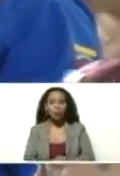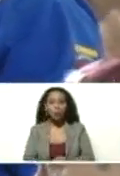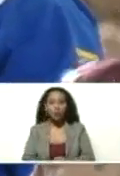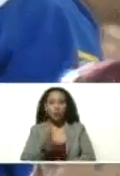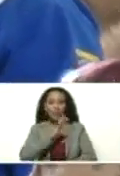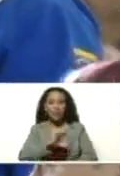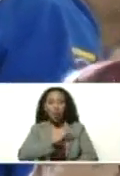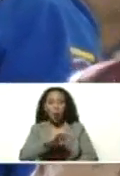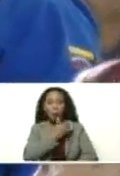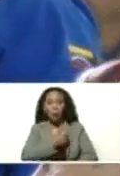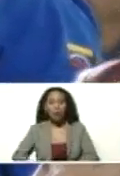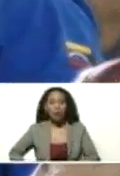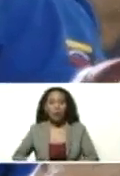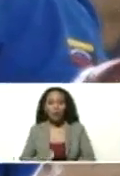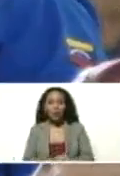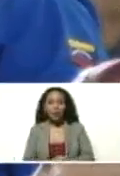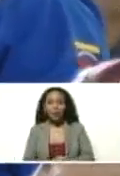Señor presidente,